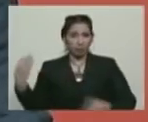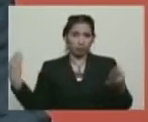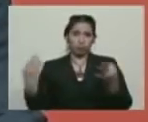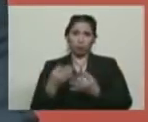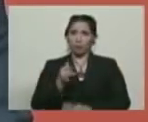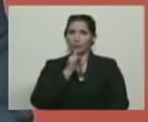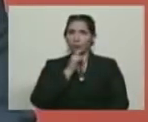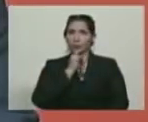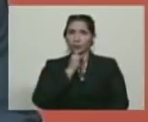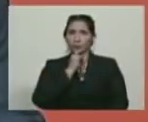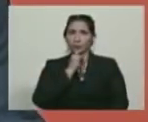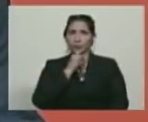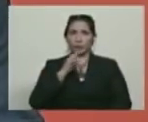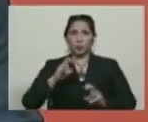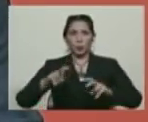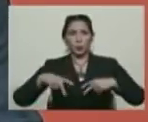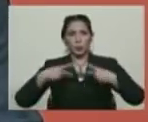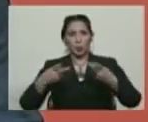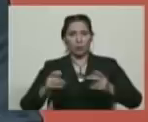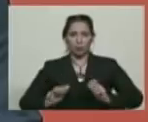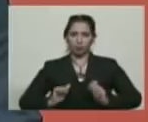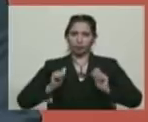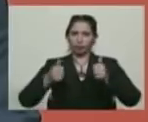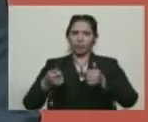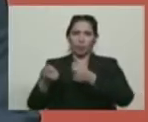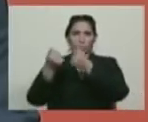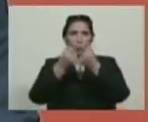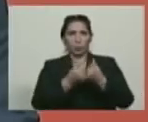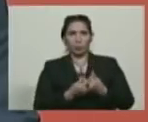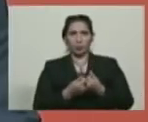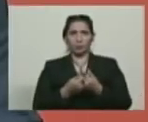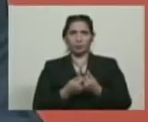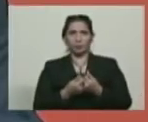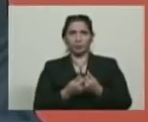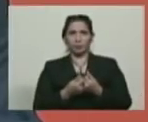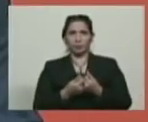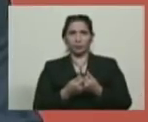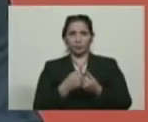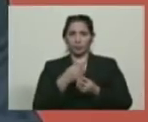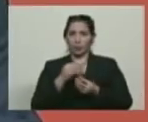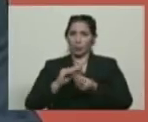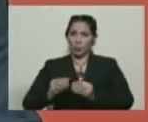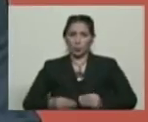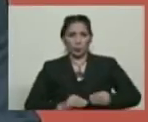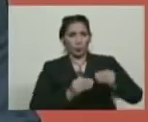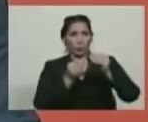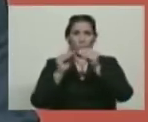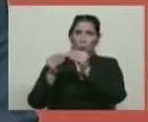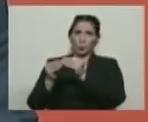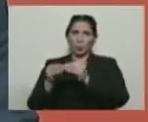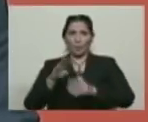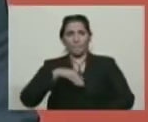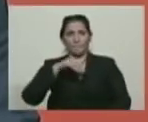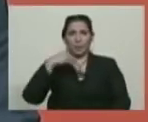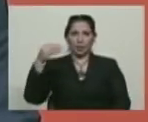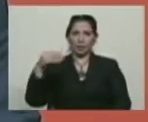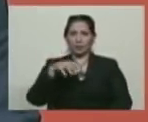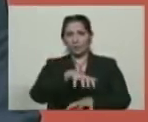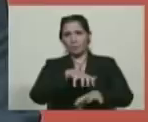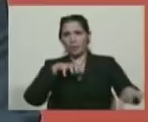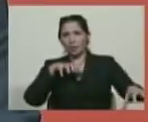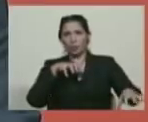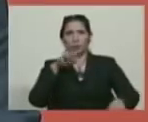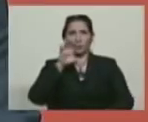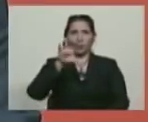que este nuevo comienzo económico que ha renovado la esperanza de la mayoría del país